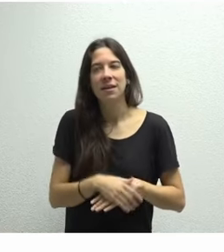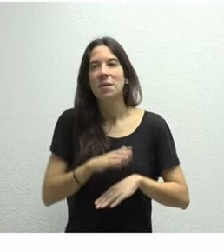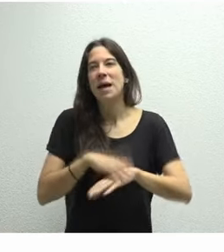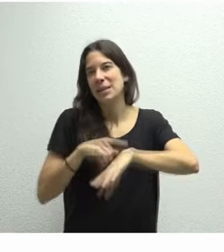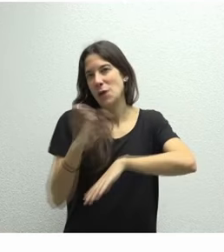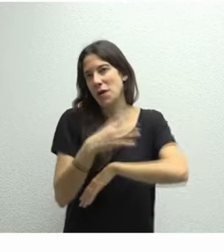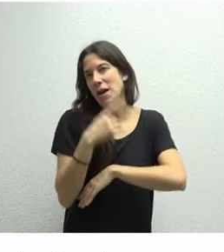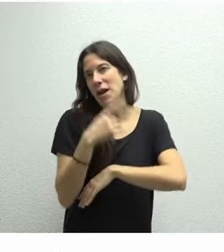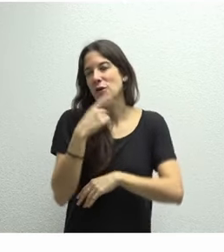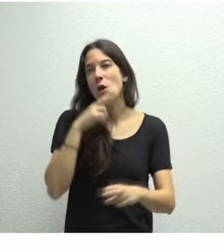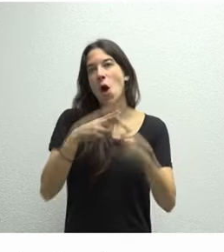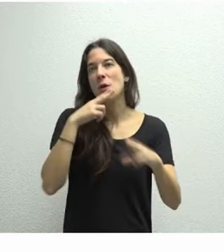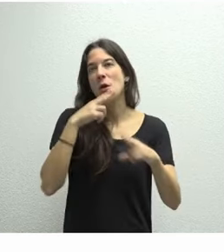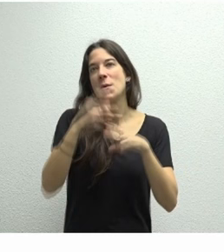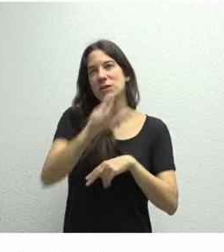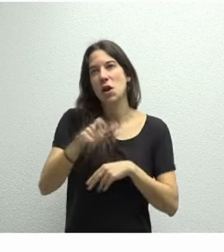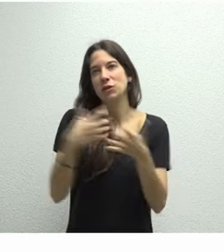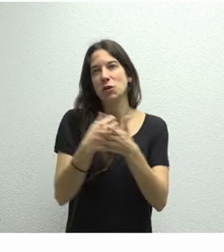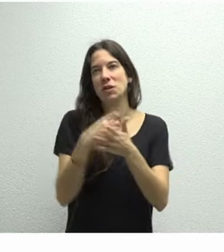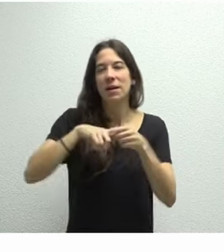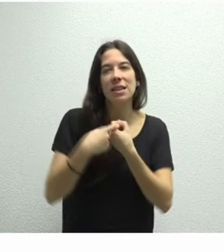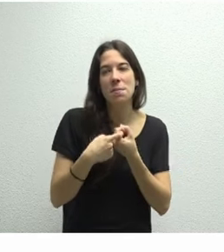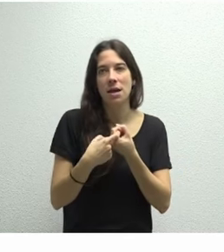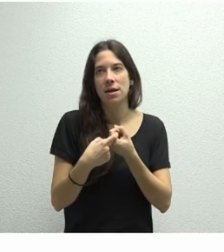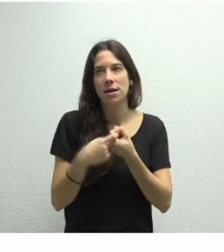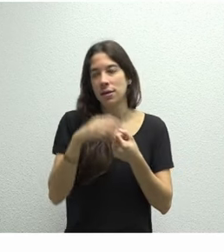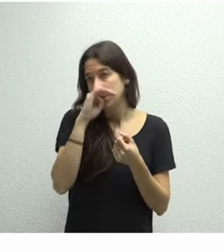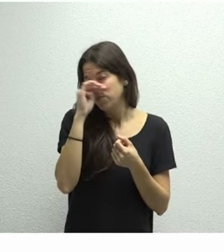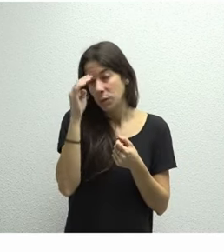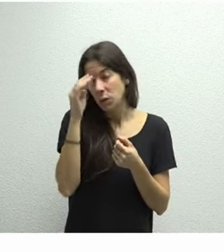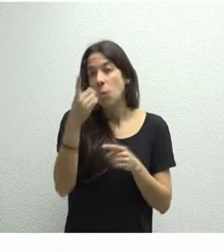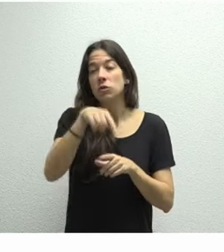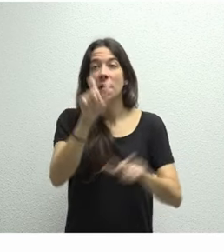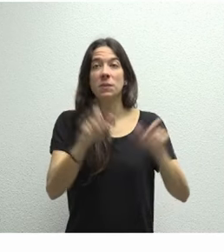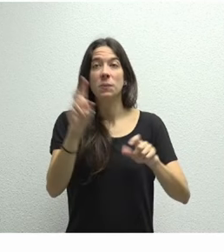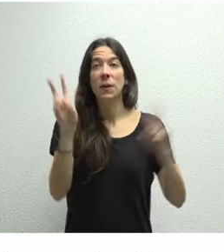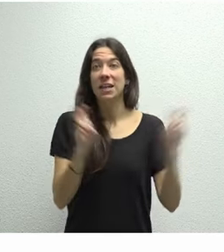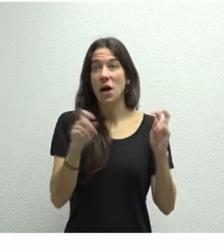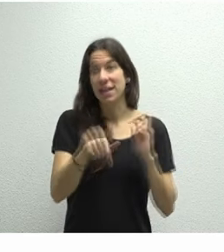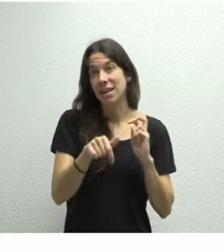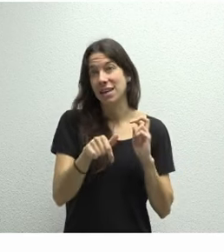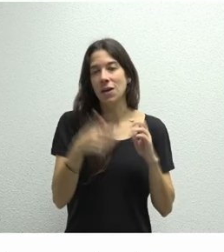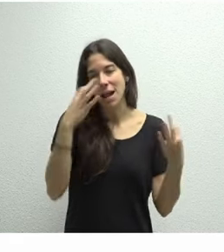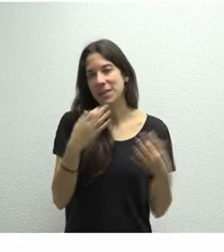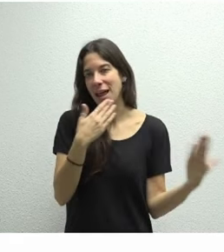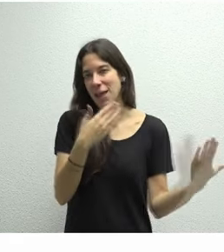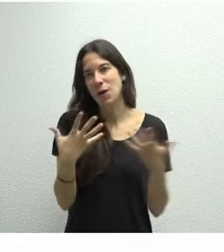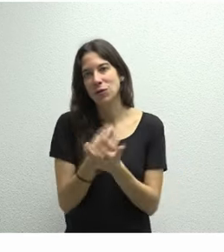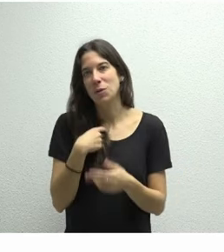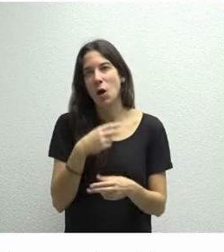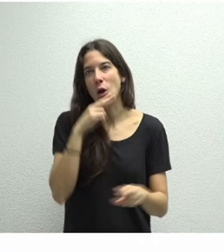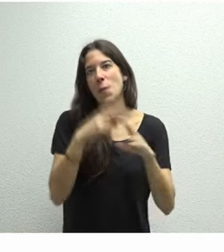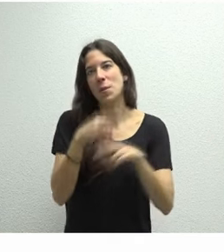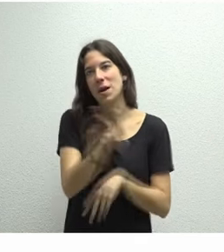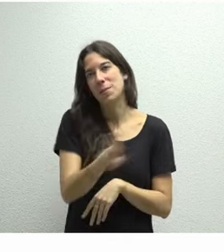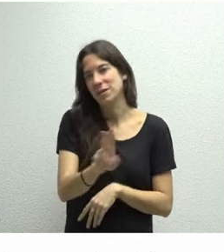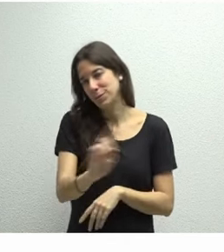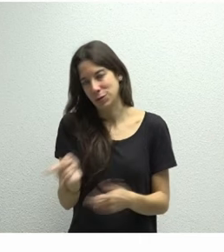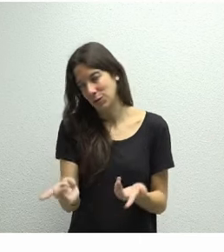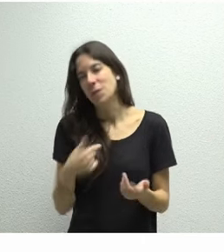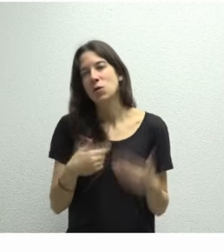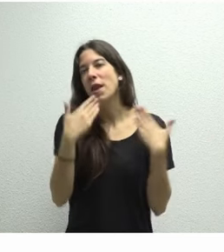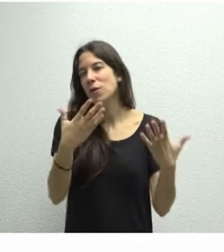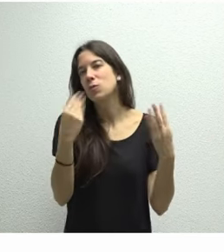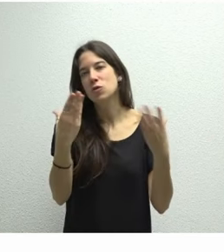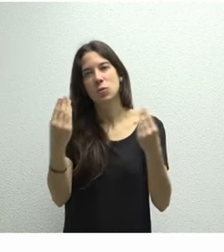que que participan que han participado y que estáis aquí a la que realmente os agradezco muchísimo muchísimo muchísimo el